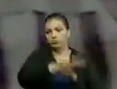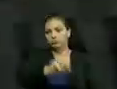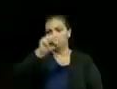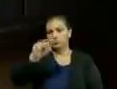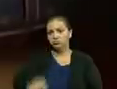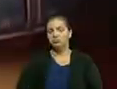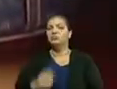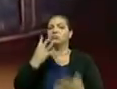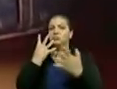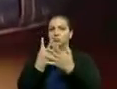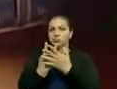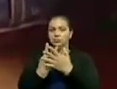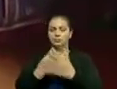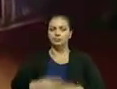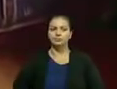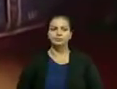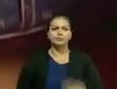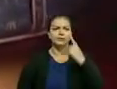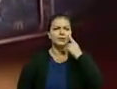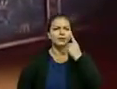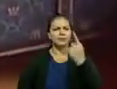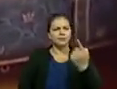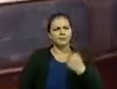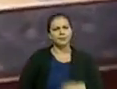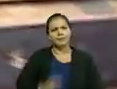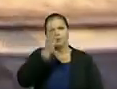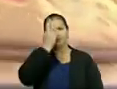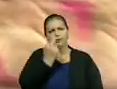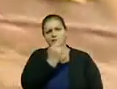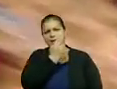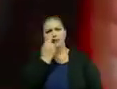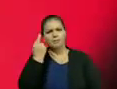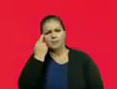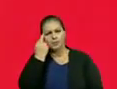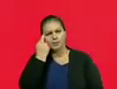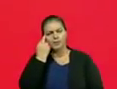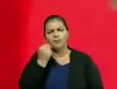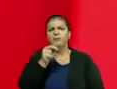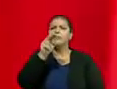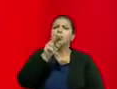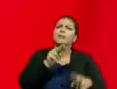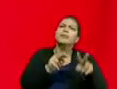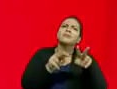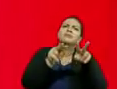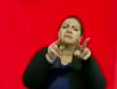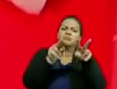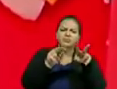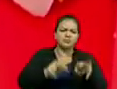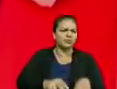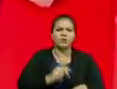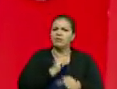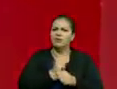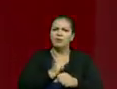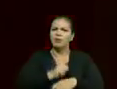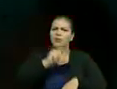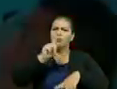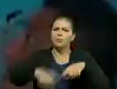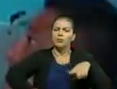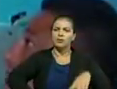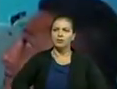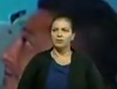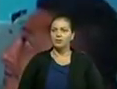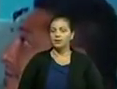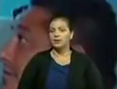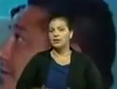básicas de funcionamiento, esta supuesta clínica de recuperación estaba operando en la cooperativa Unión de Bananeros del Guasmo Sur. No hay permiso